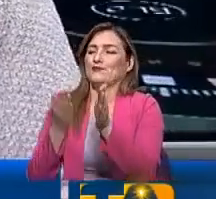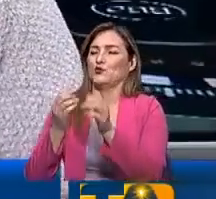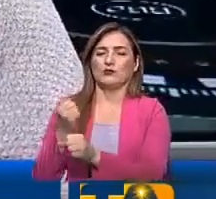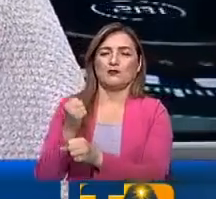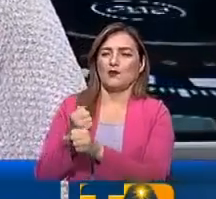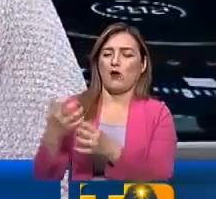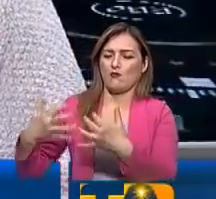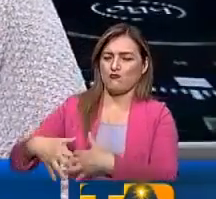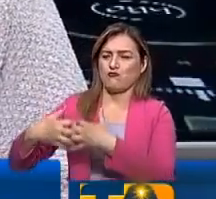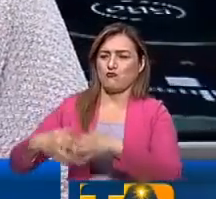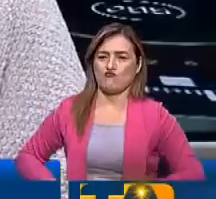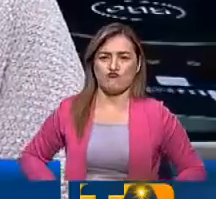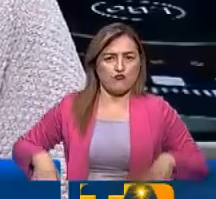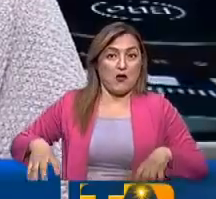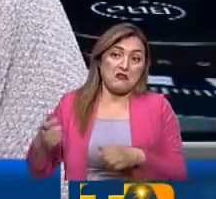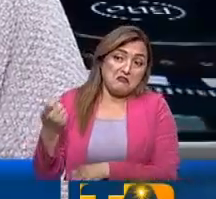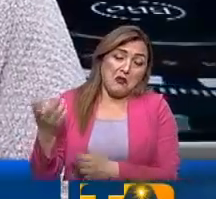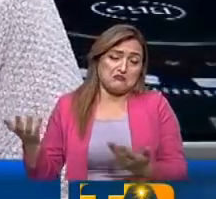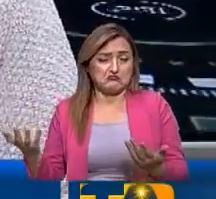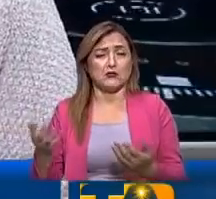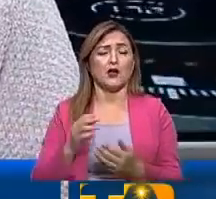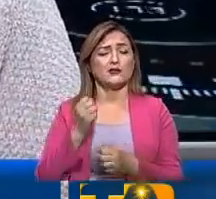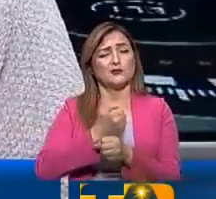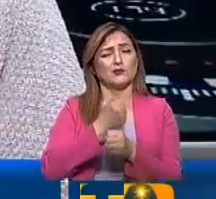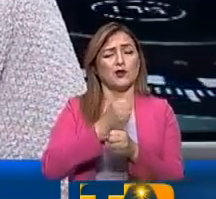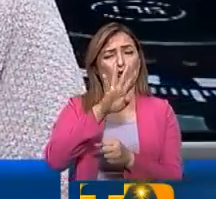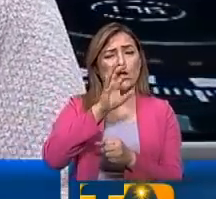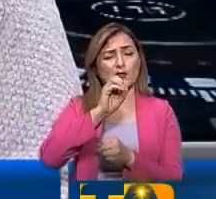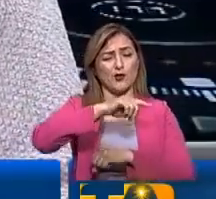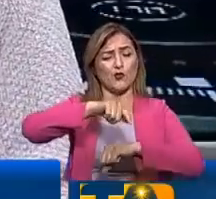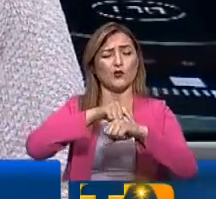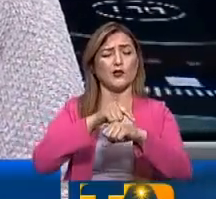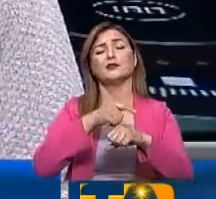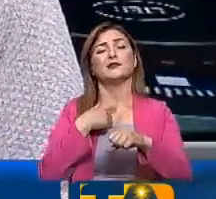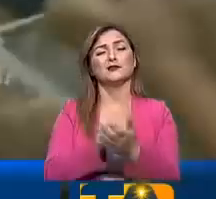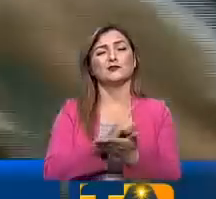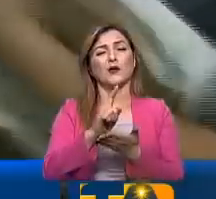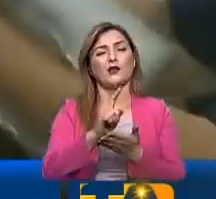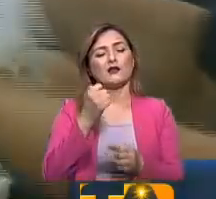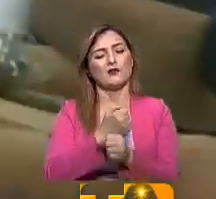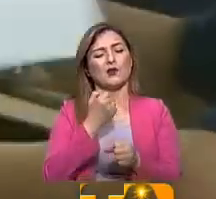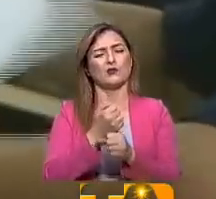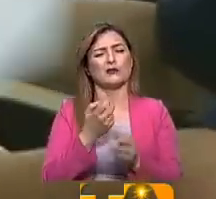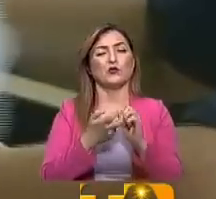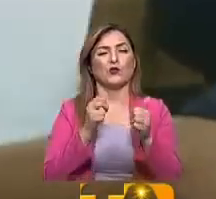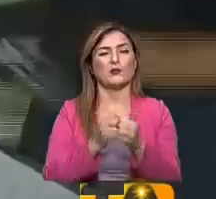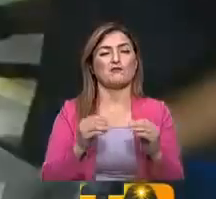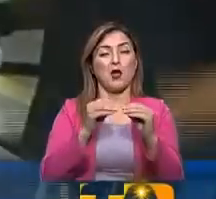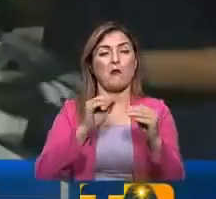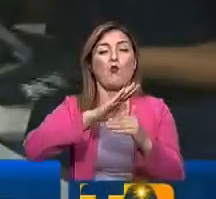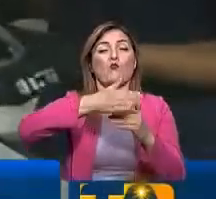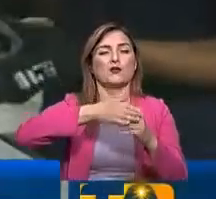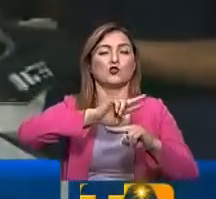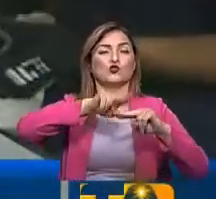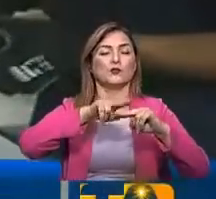laborales, respetando las 40 horas a la semana, pero jornadas laborales acorde a las nuevas realidades. Los trabajadores están de acuerdo en que el Código